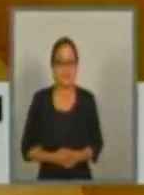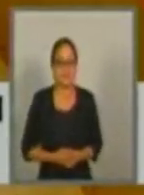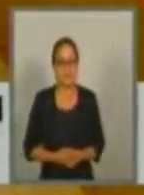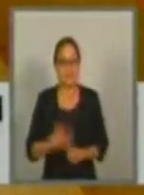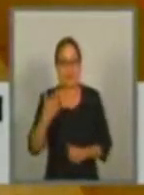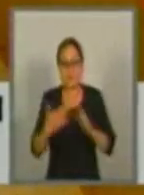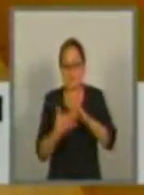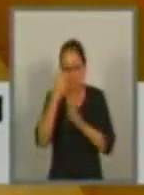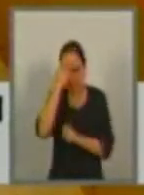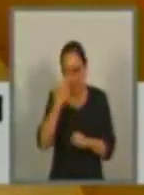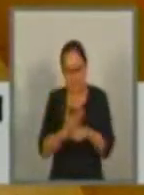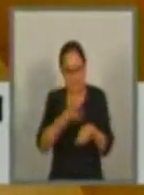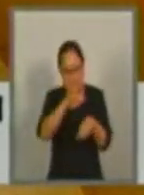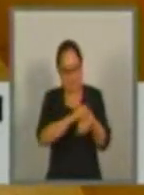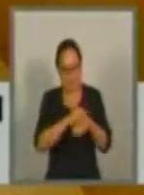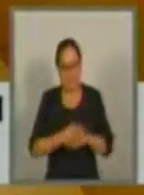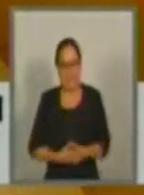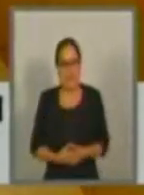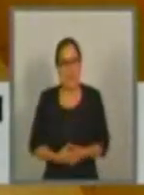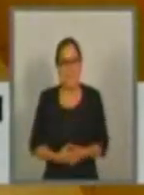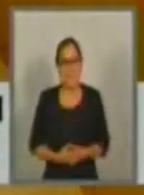la mesa directiva,